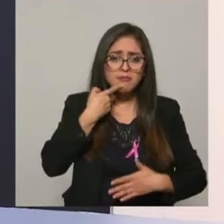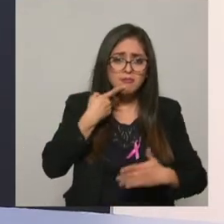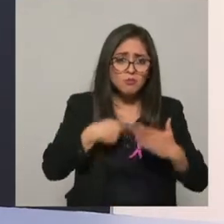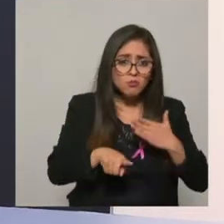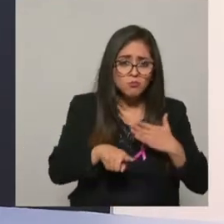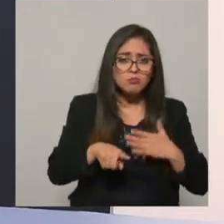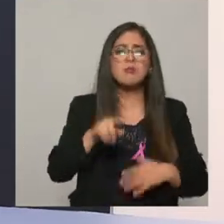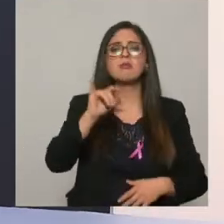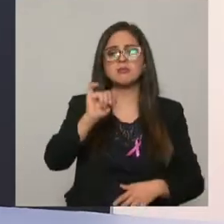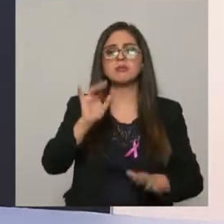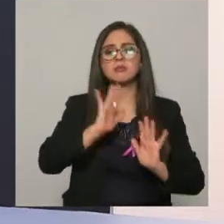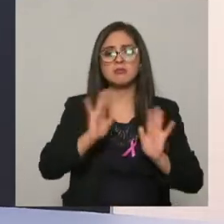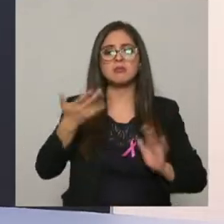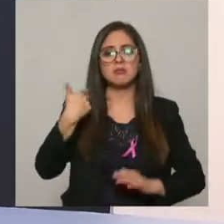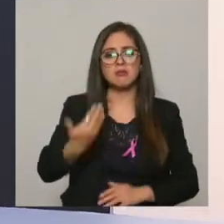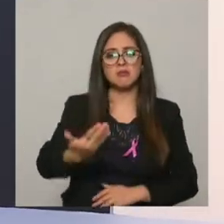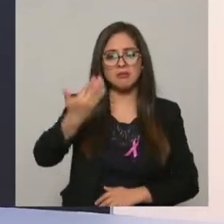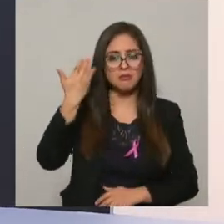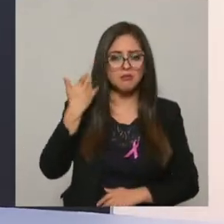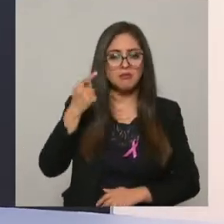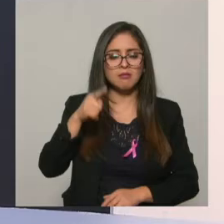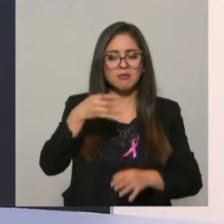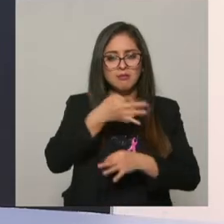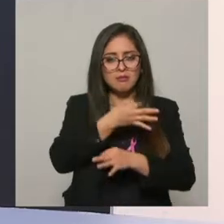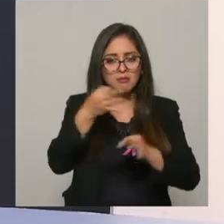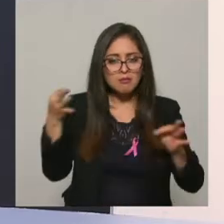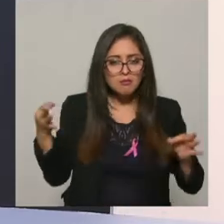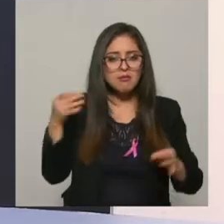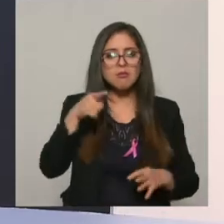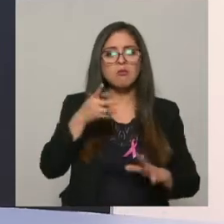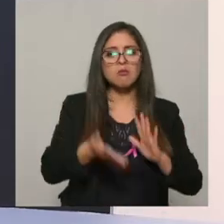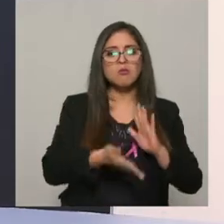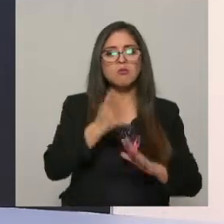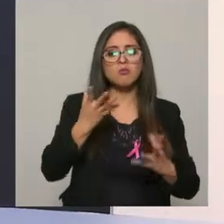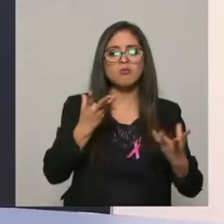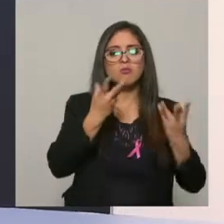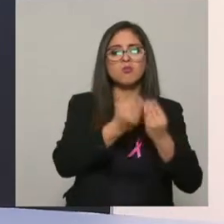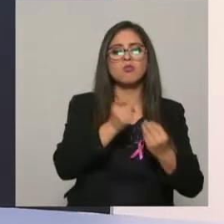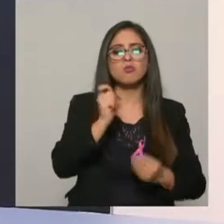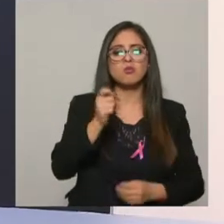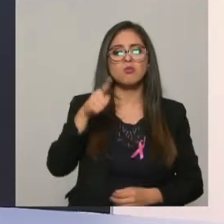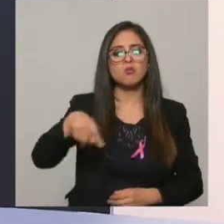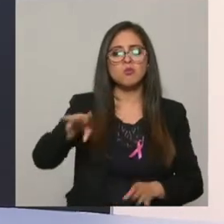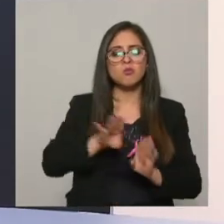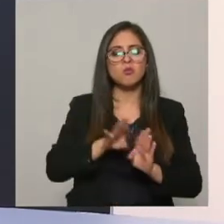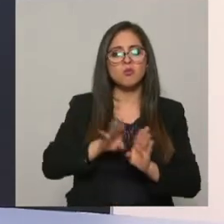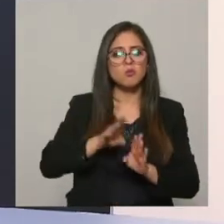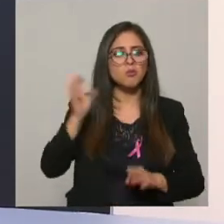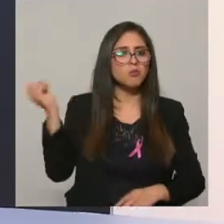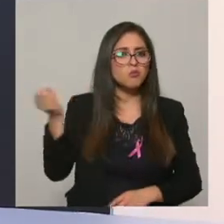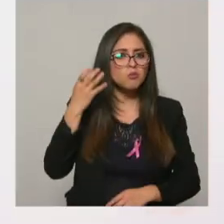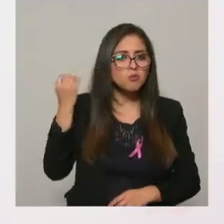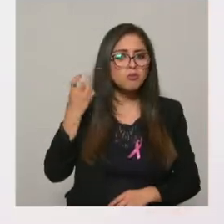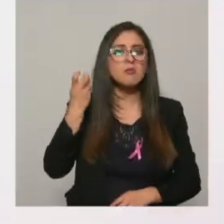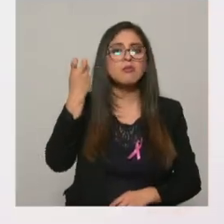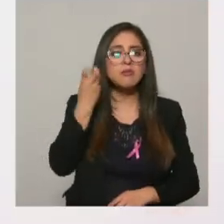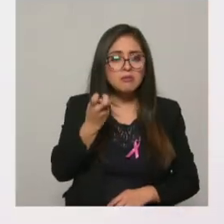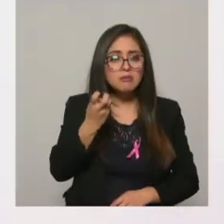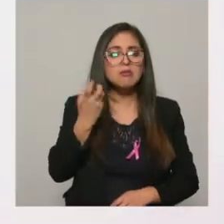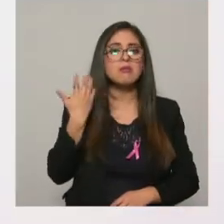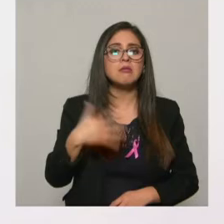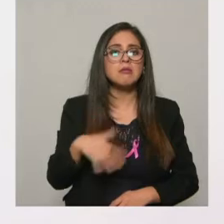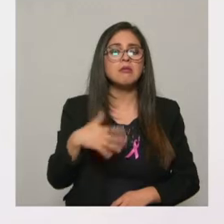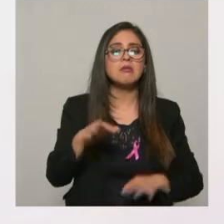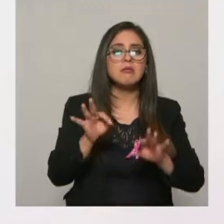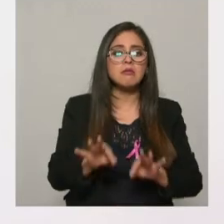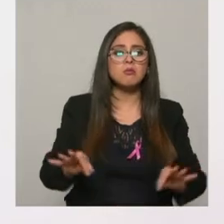es. Sí, eso sí ya lo habíamos anunciado aquí muchísimo, fuimos a la rueda de prensa, claro. Bueno, pues es una herramienta muy útil,